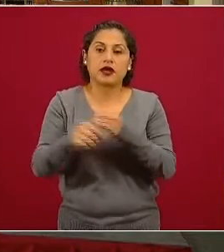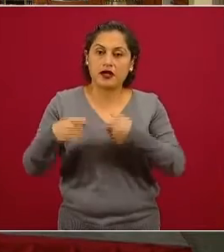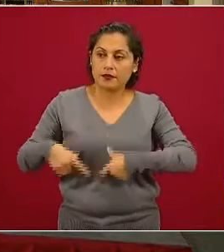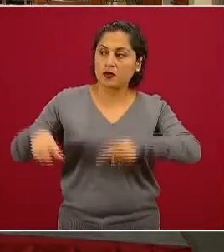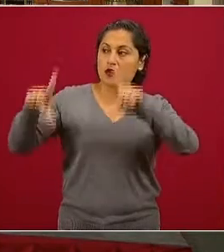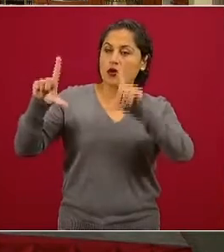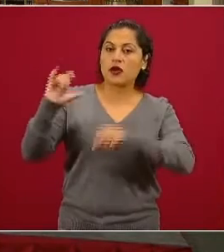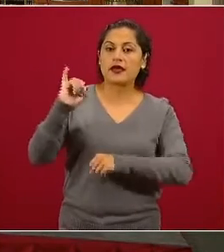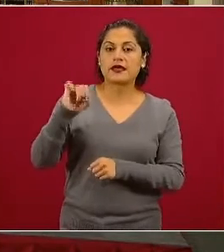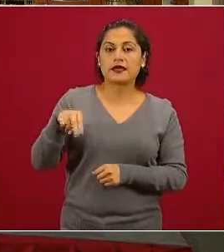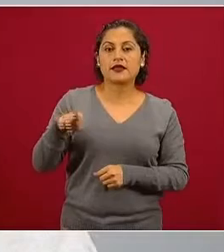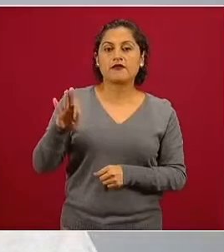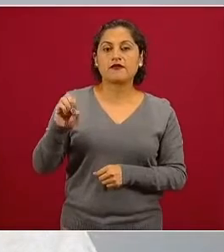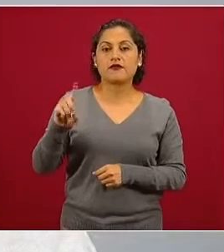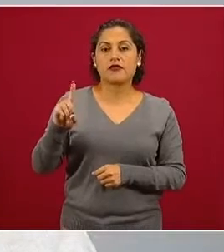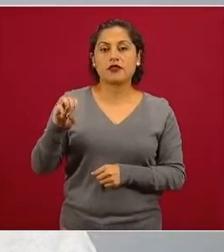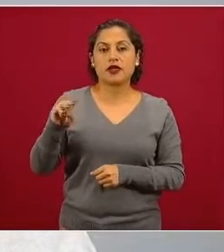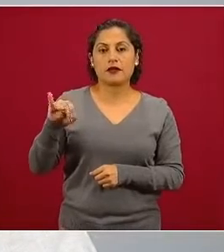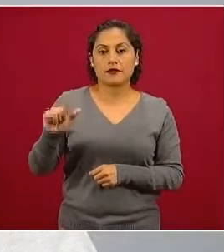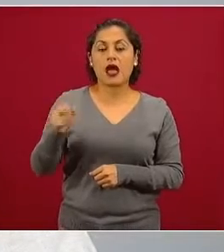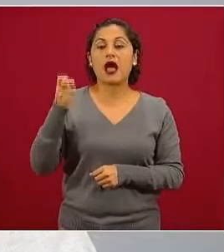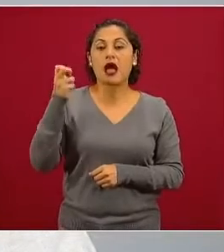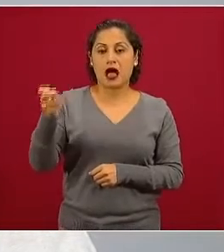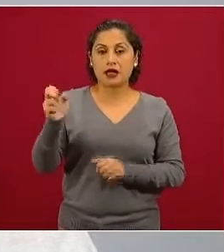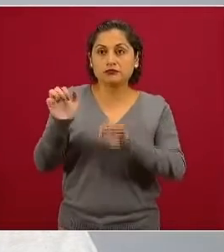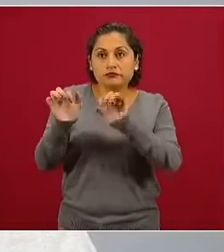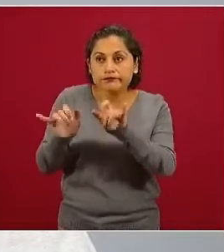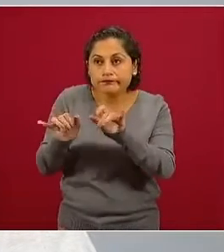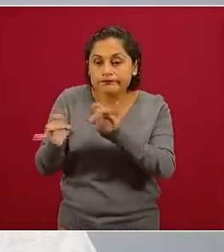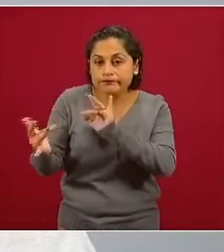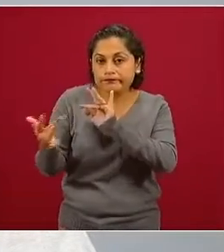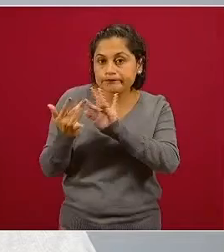cómo se puede ayudar a combatir este tipo de mensajes?